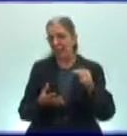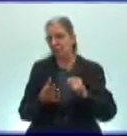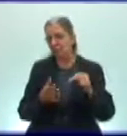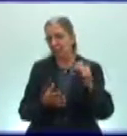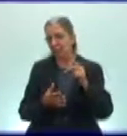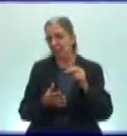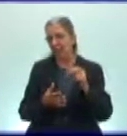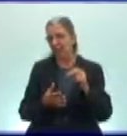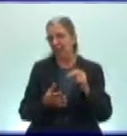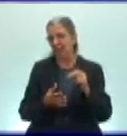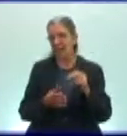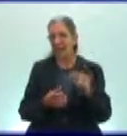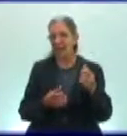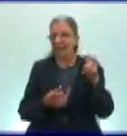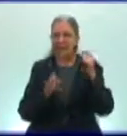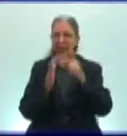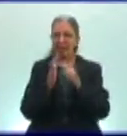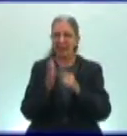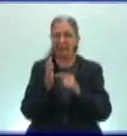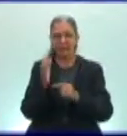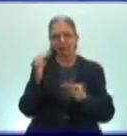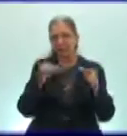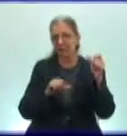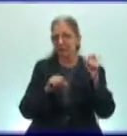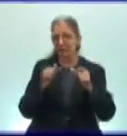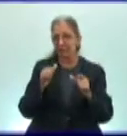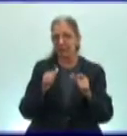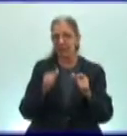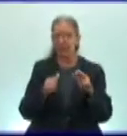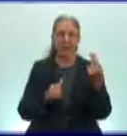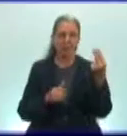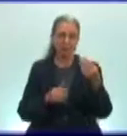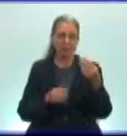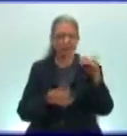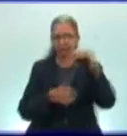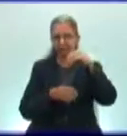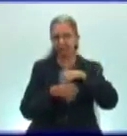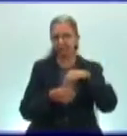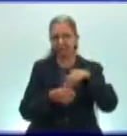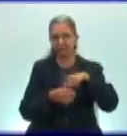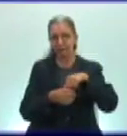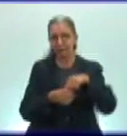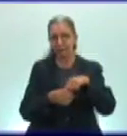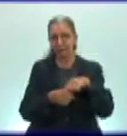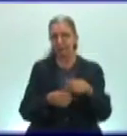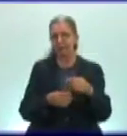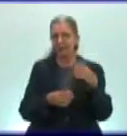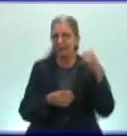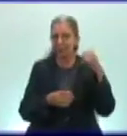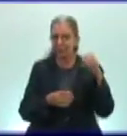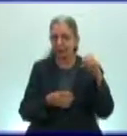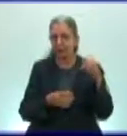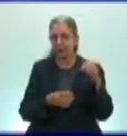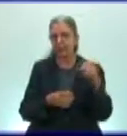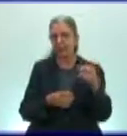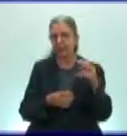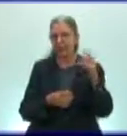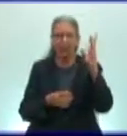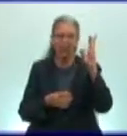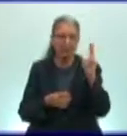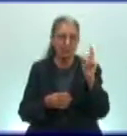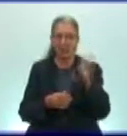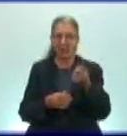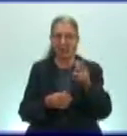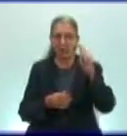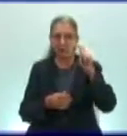químico, cuántos protones tienen en el núcleo, cuántos electrones y con su número atómico. En el caso del nitrógeno, si tiene